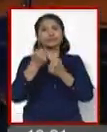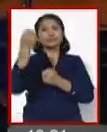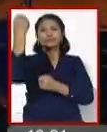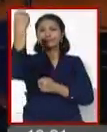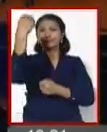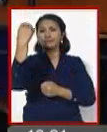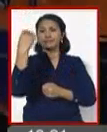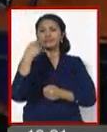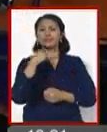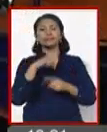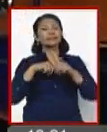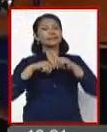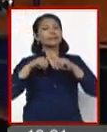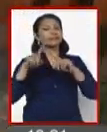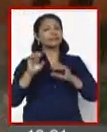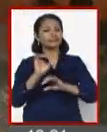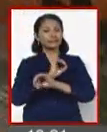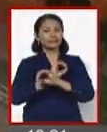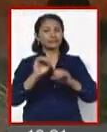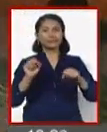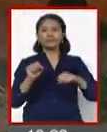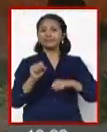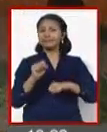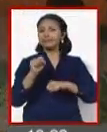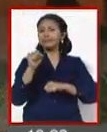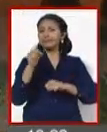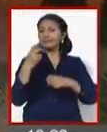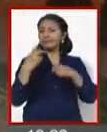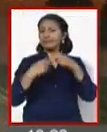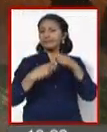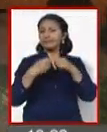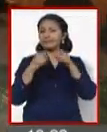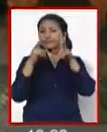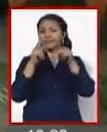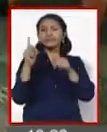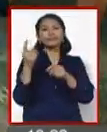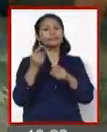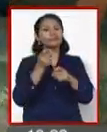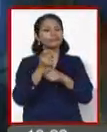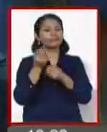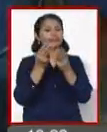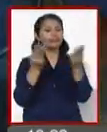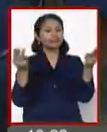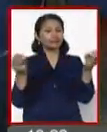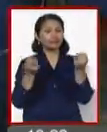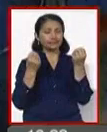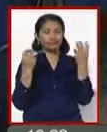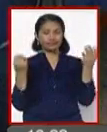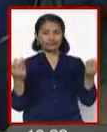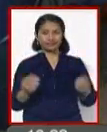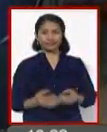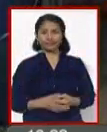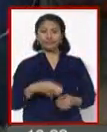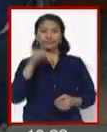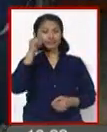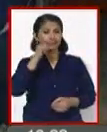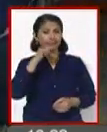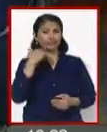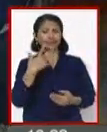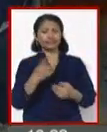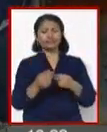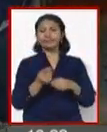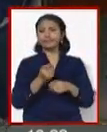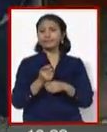un semáforo. Afortunadamente, no se tuvo que lamentar daños personales, solo se registraron daños materiales de consideración. La mujer se